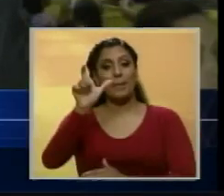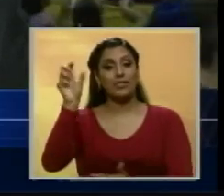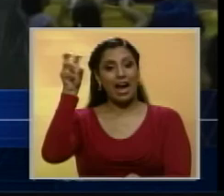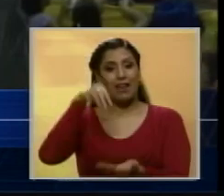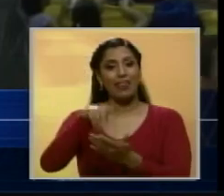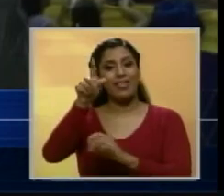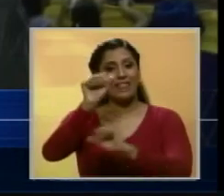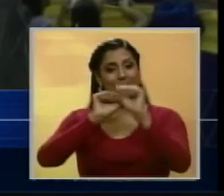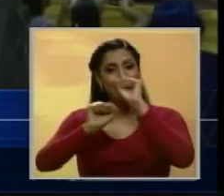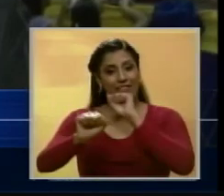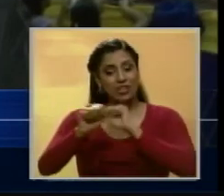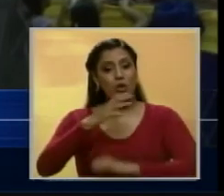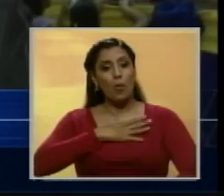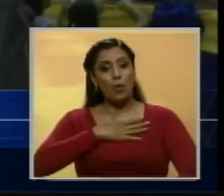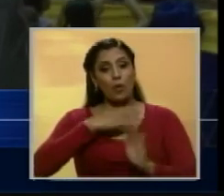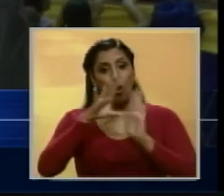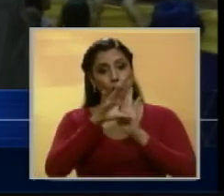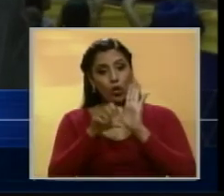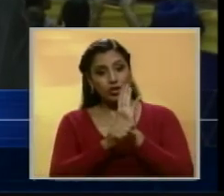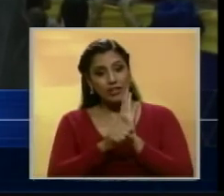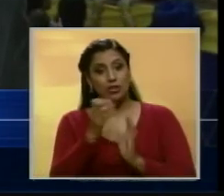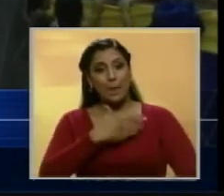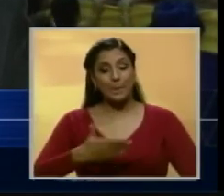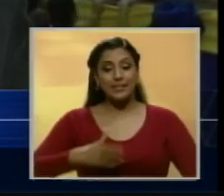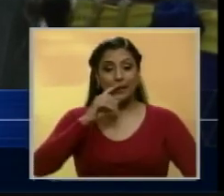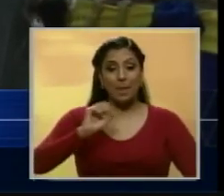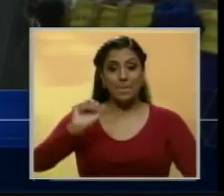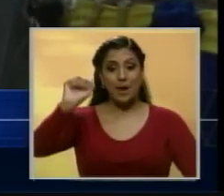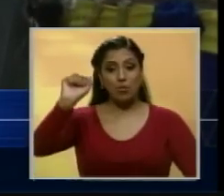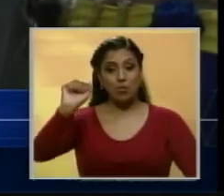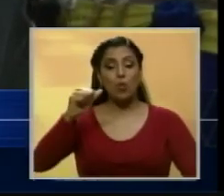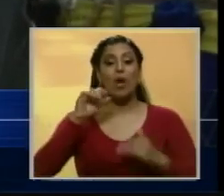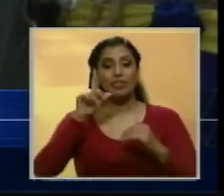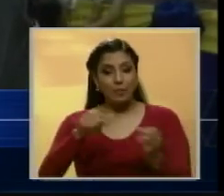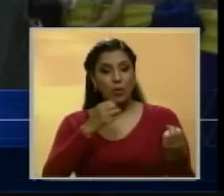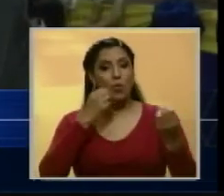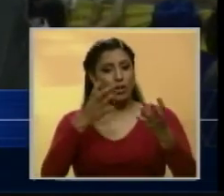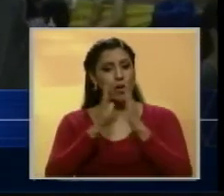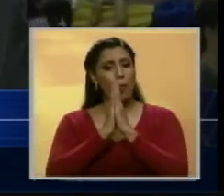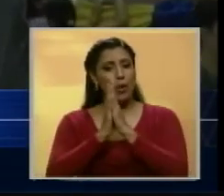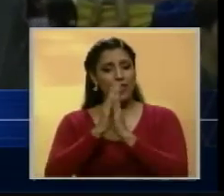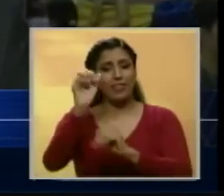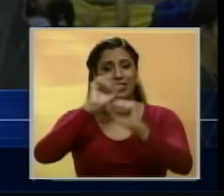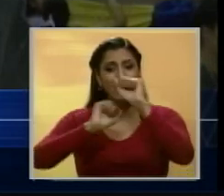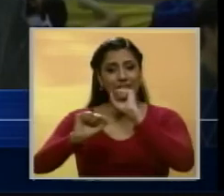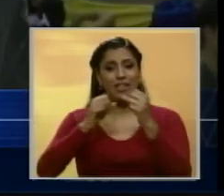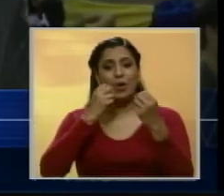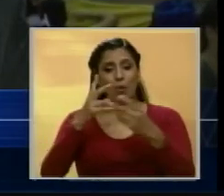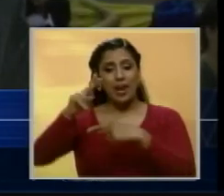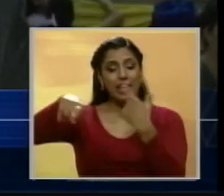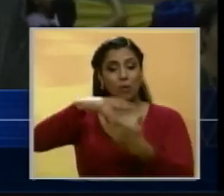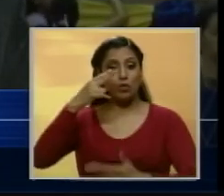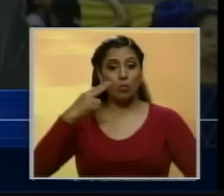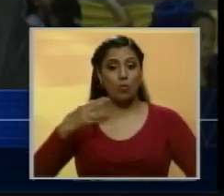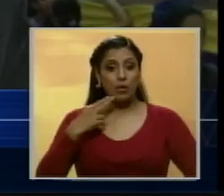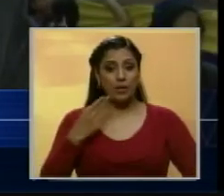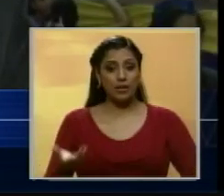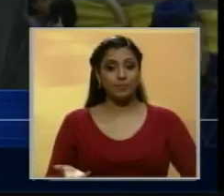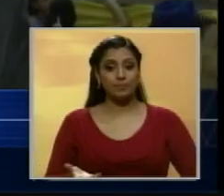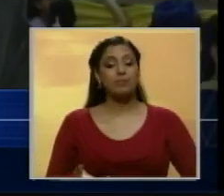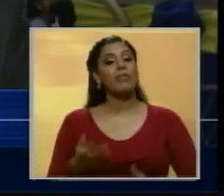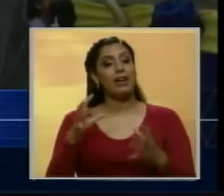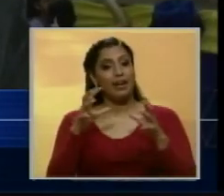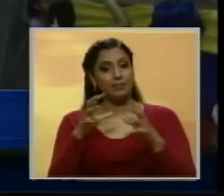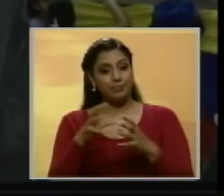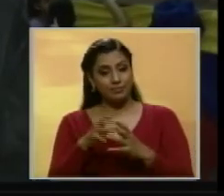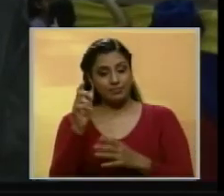aragüeño a defender la legitimidad constitucional del presidente Nicolás Maduro. Asimismo, pidió defender los beneficios de la revolución bolivariana.